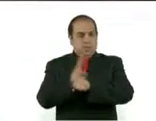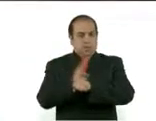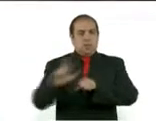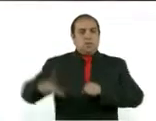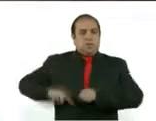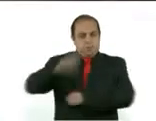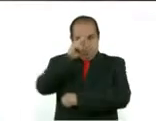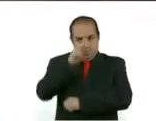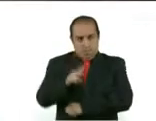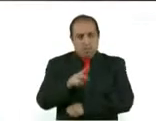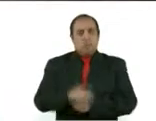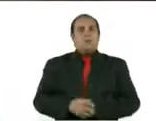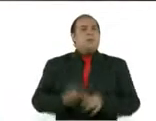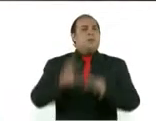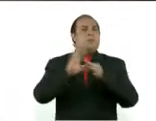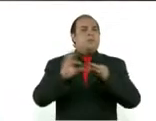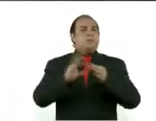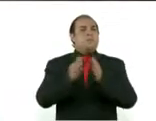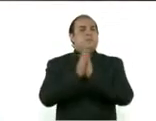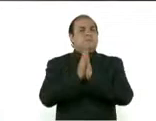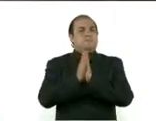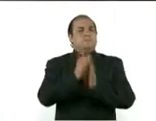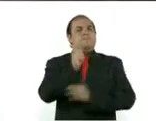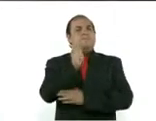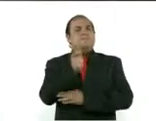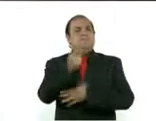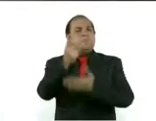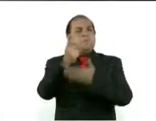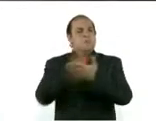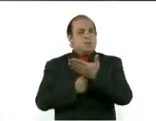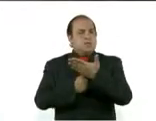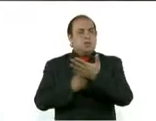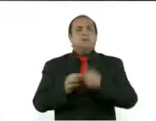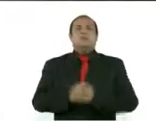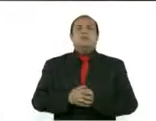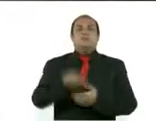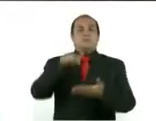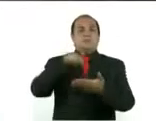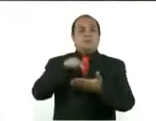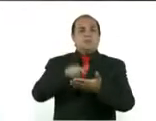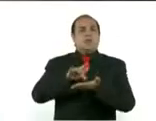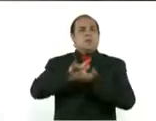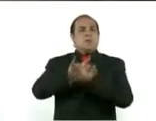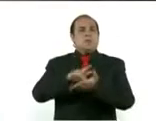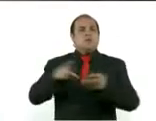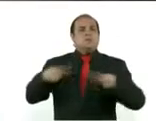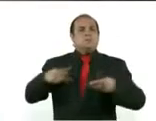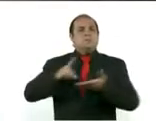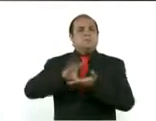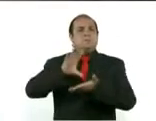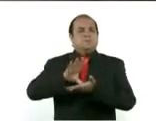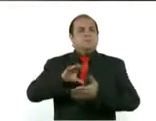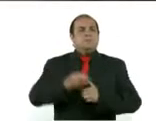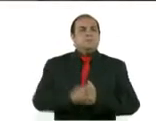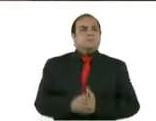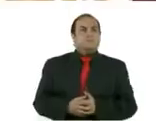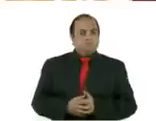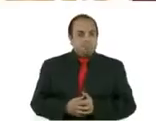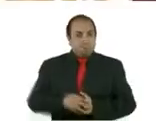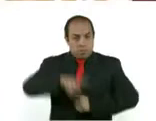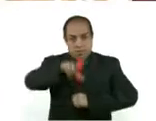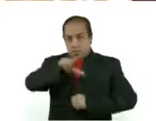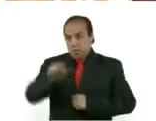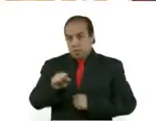del Gobierno de México, que nos platique lo que significa este programa de apoyo para todas las personas con discapacidad, y después